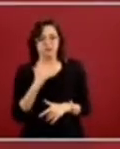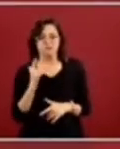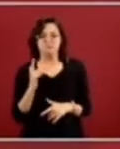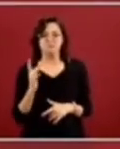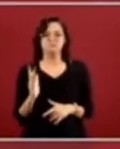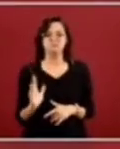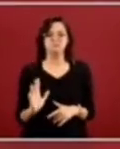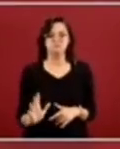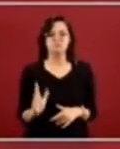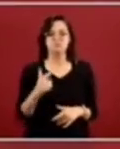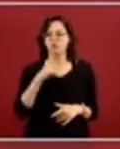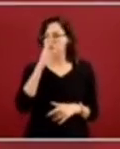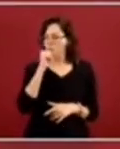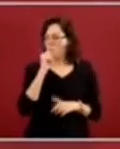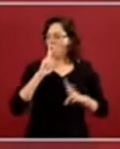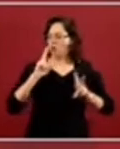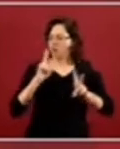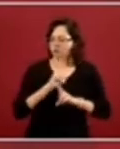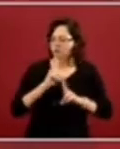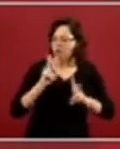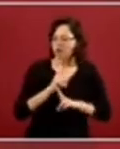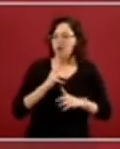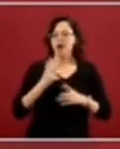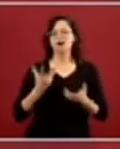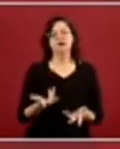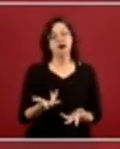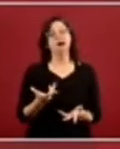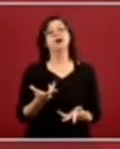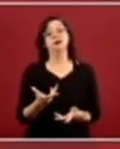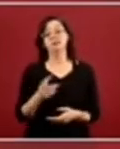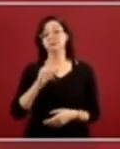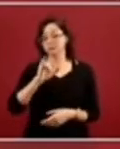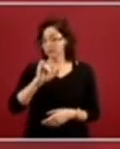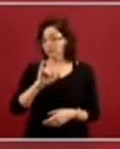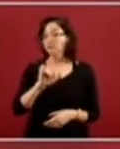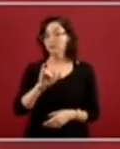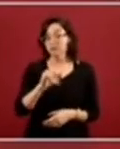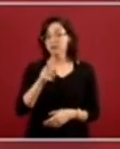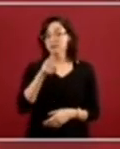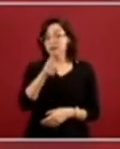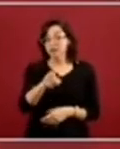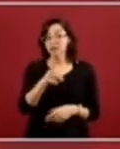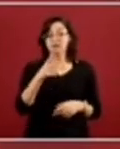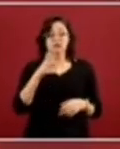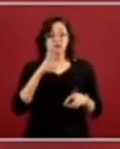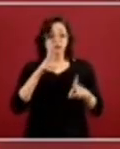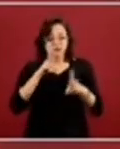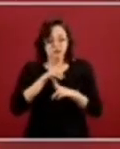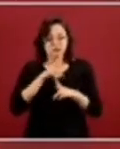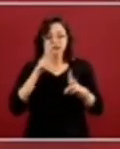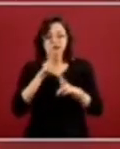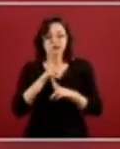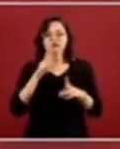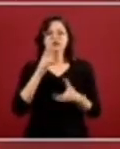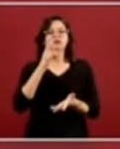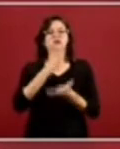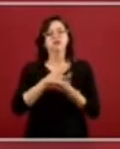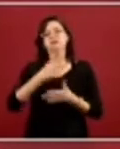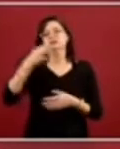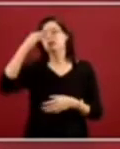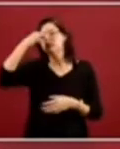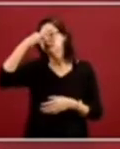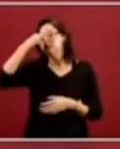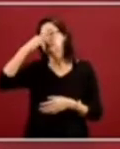por ejemplo, la dificultad respiratoria, y hemos dejado en claro que dificultad respiratoria no es la sensación incómoda de tener la